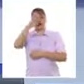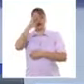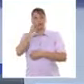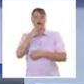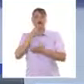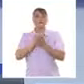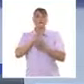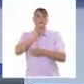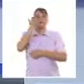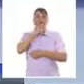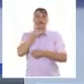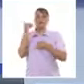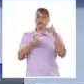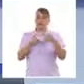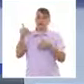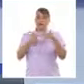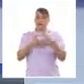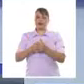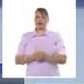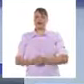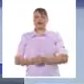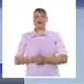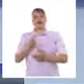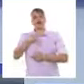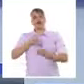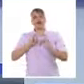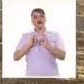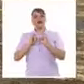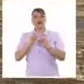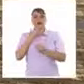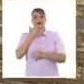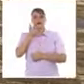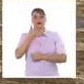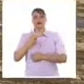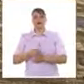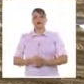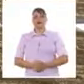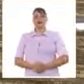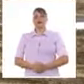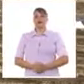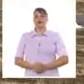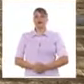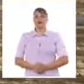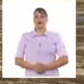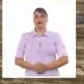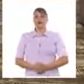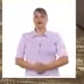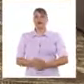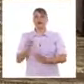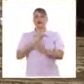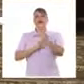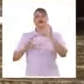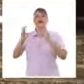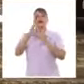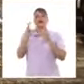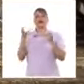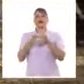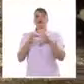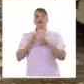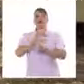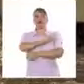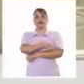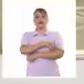Mesa. Con más información, la colega Talía González. La 19ª cumbre del Movimiento de Países